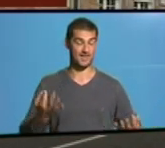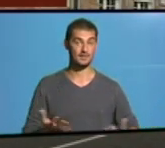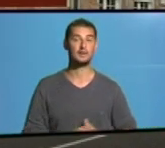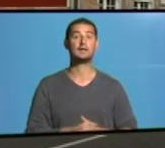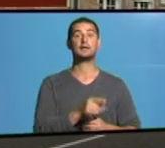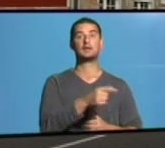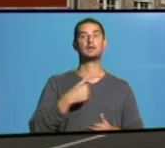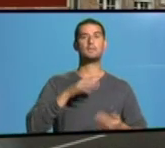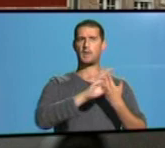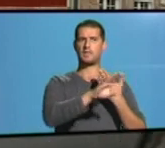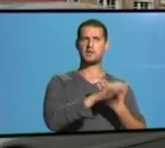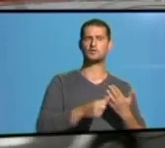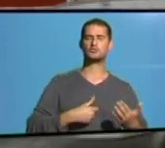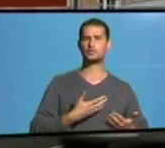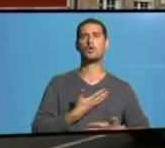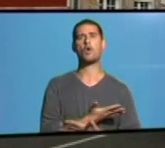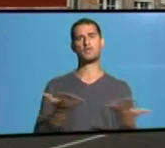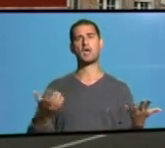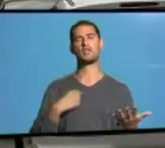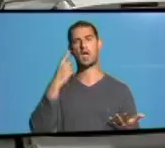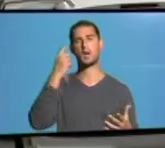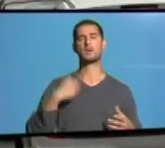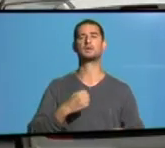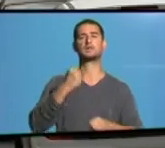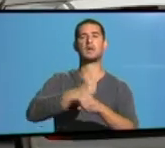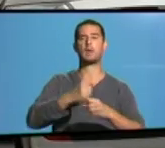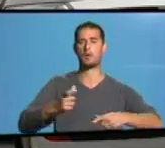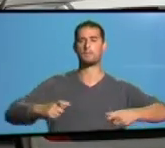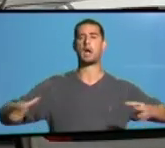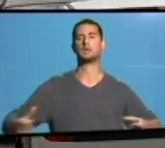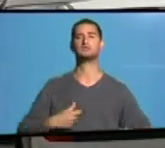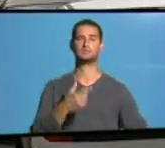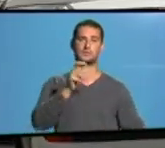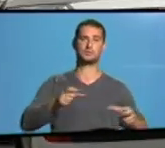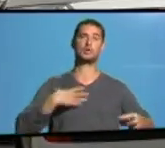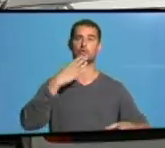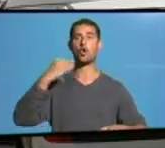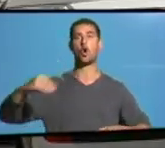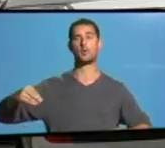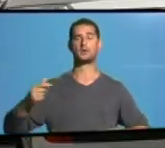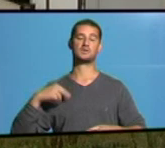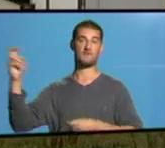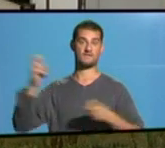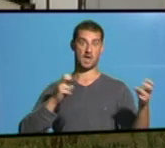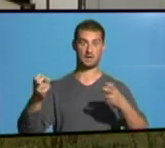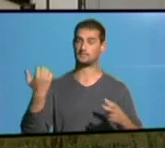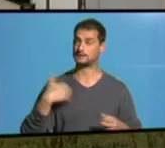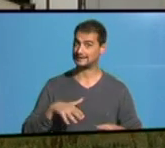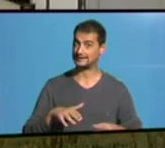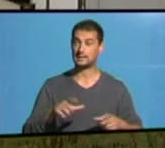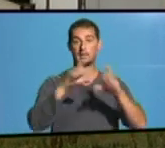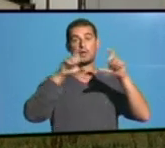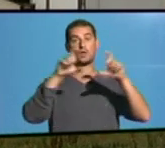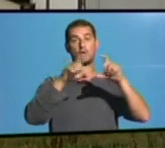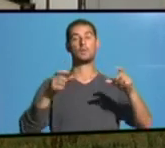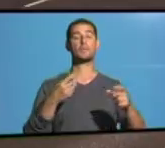amosase confiados en que o polígono cree postos de traballo e anime a xente nova a sentarse no concello. De feito, 5 empresas xa amosaron o seu interés en instalarse